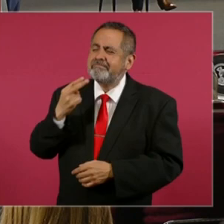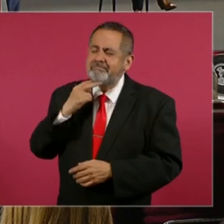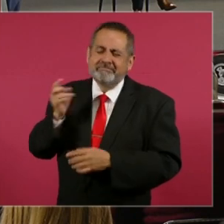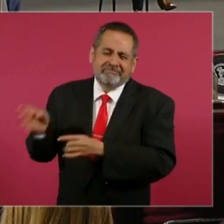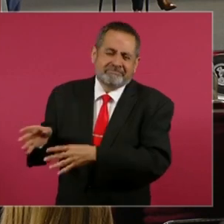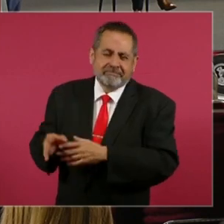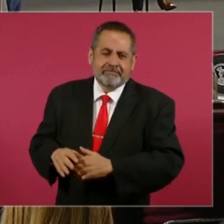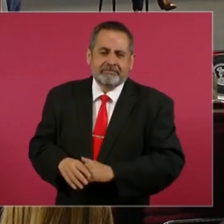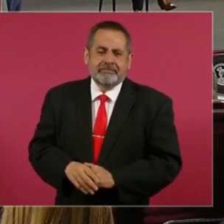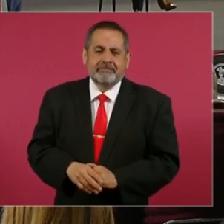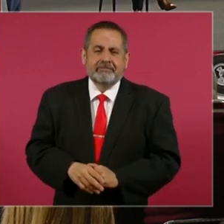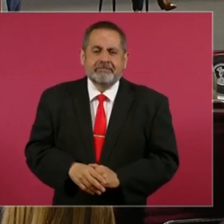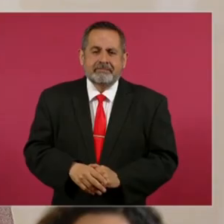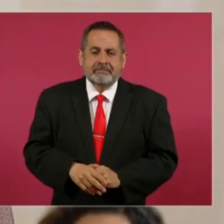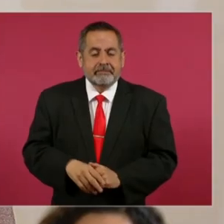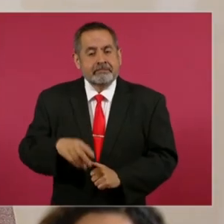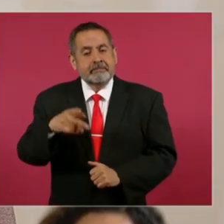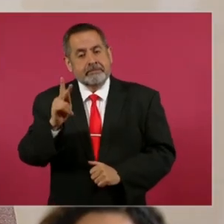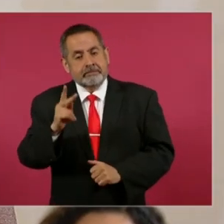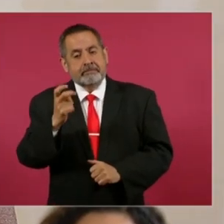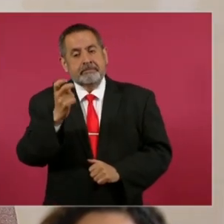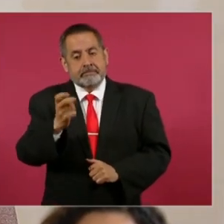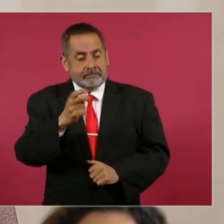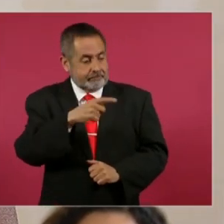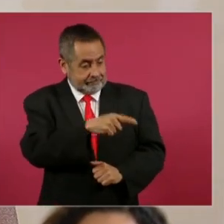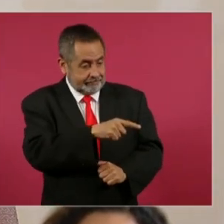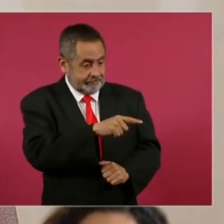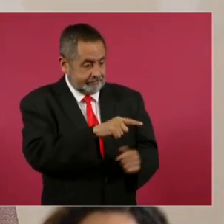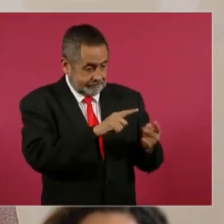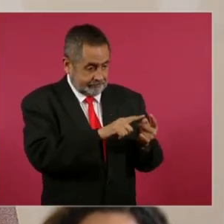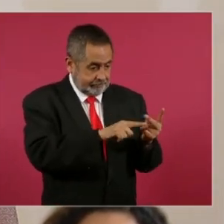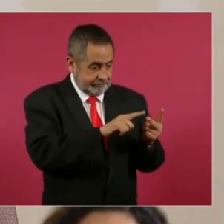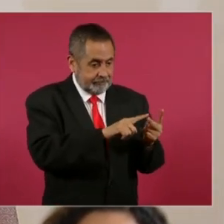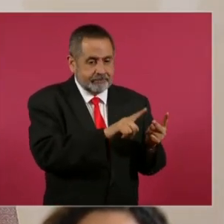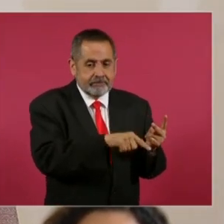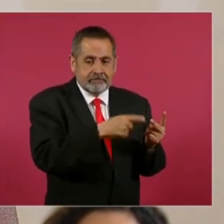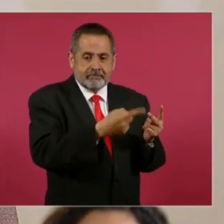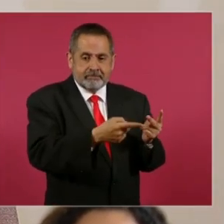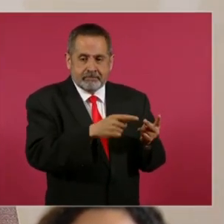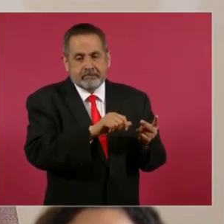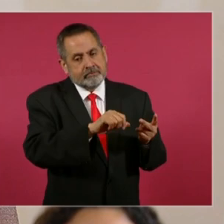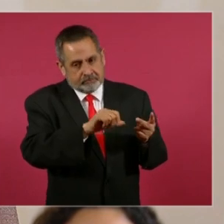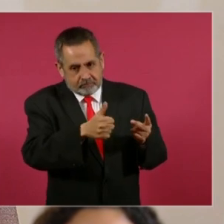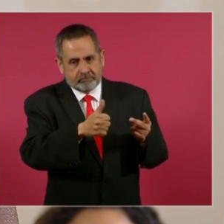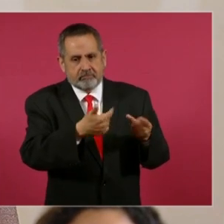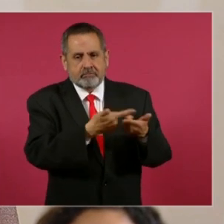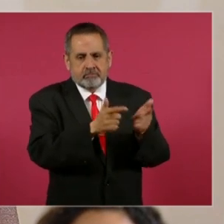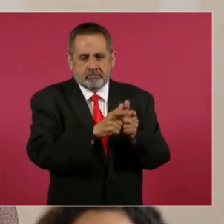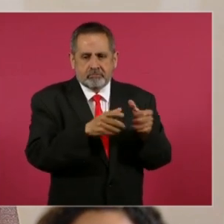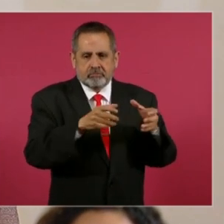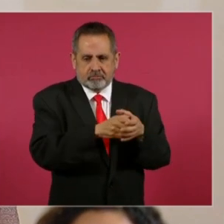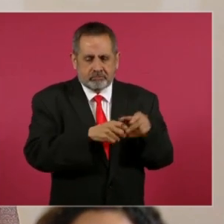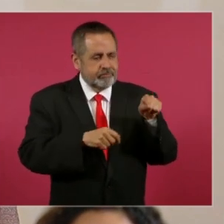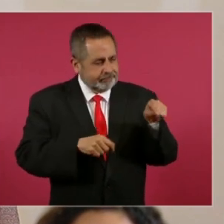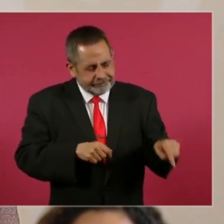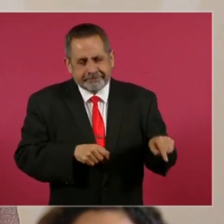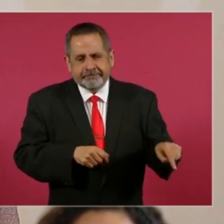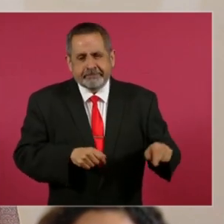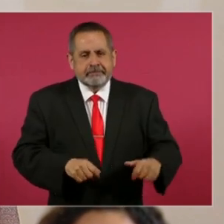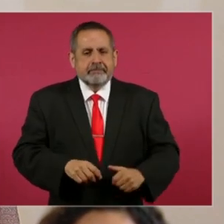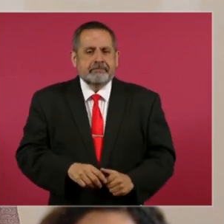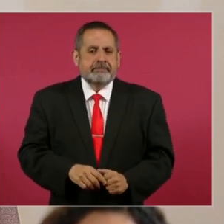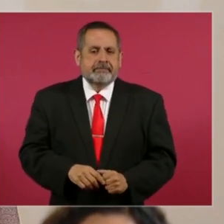¿en concreto? Pero entonces, ese es el otro bloque. ¿Sí? Ese es el otro bloque.